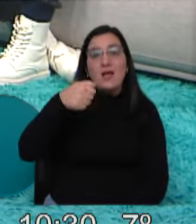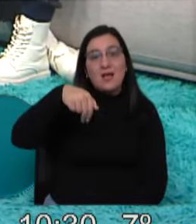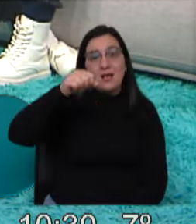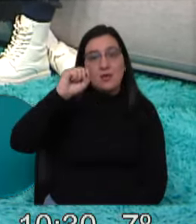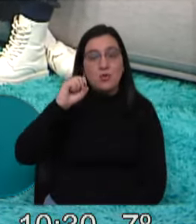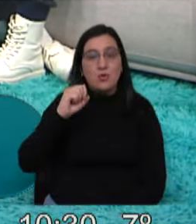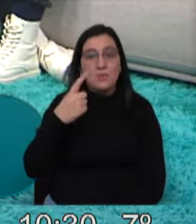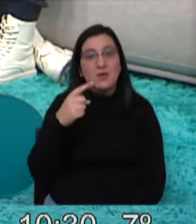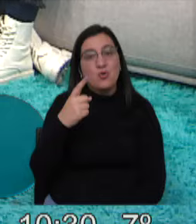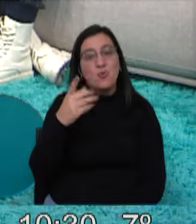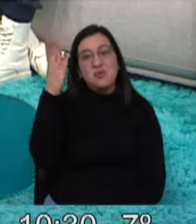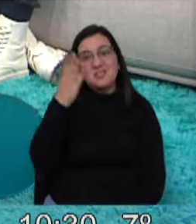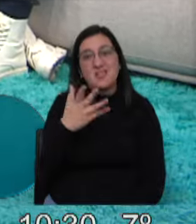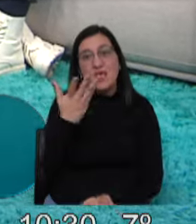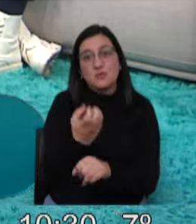es mucho menor.